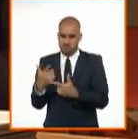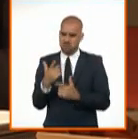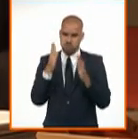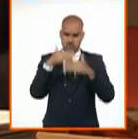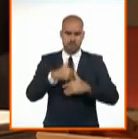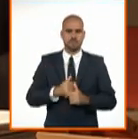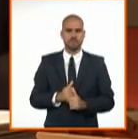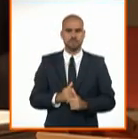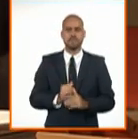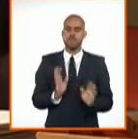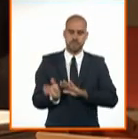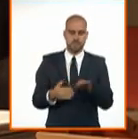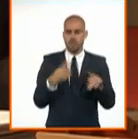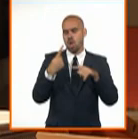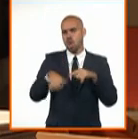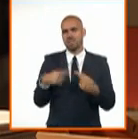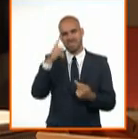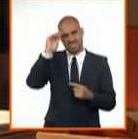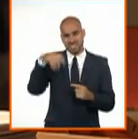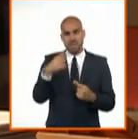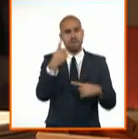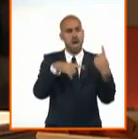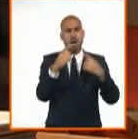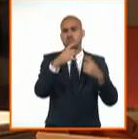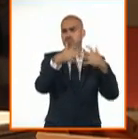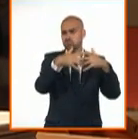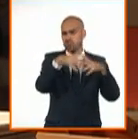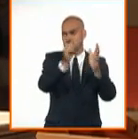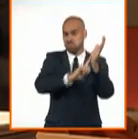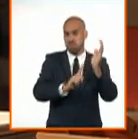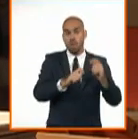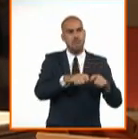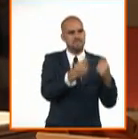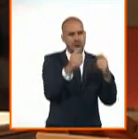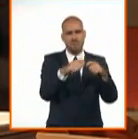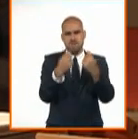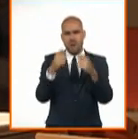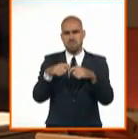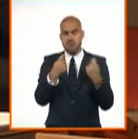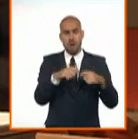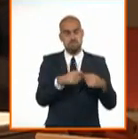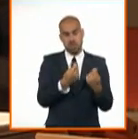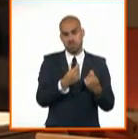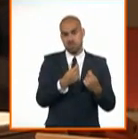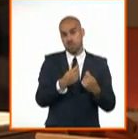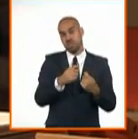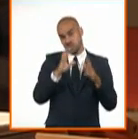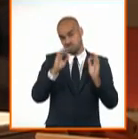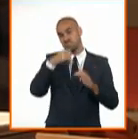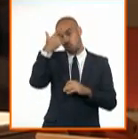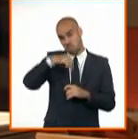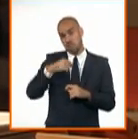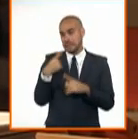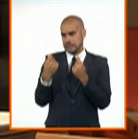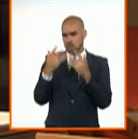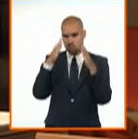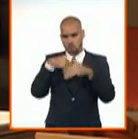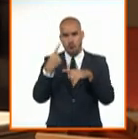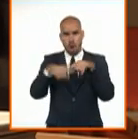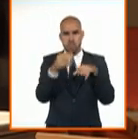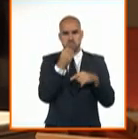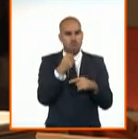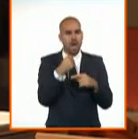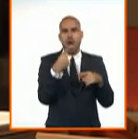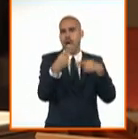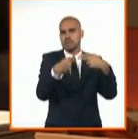producto de que nosotros no hemos tenido el financiamiento oportuno y necesario para dar un grupo de mantenimientos que era